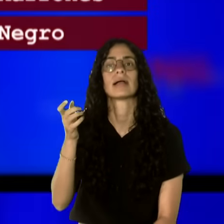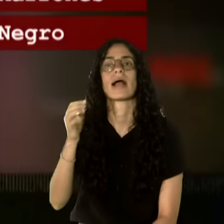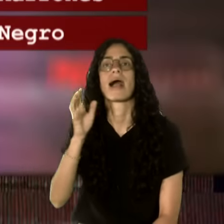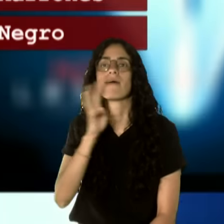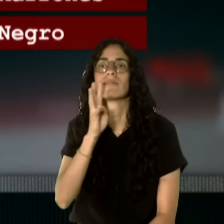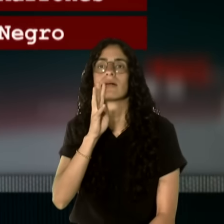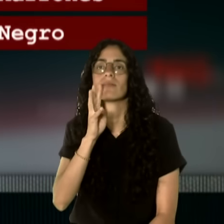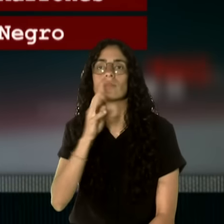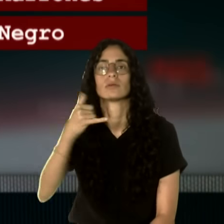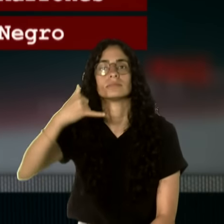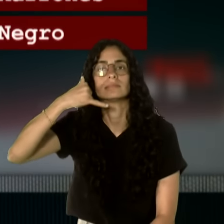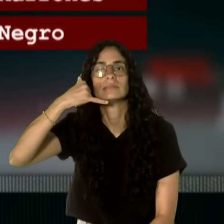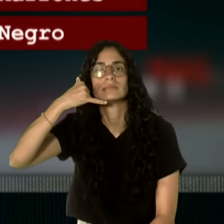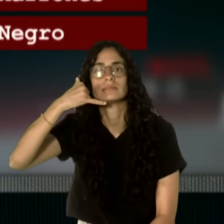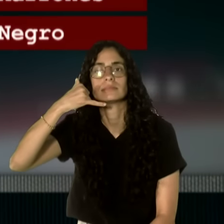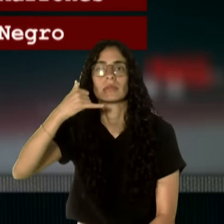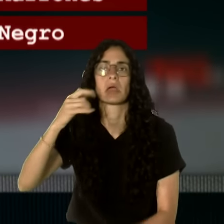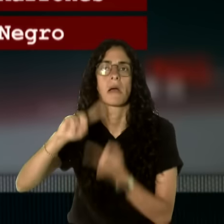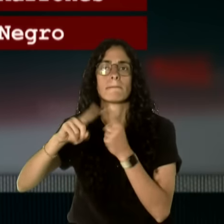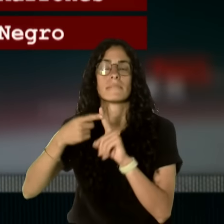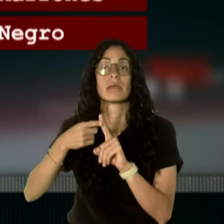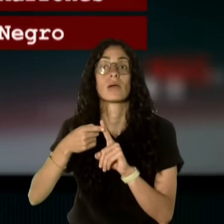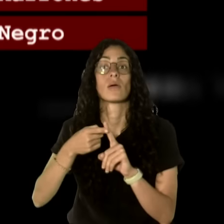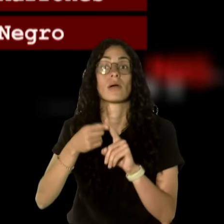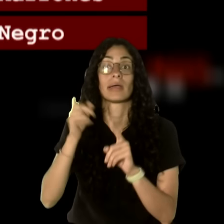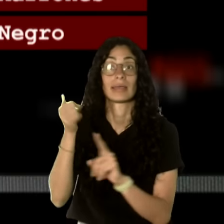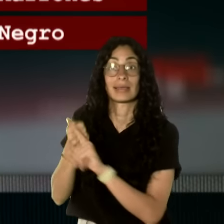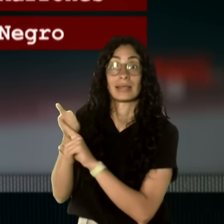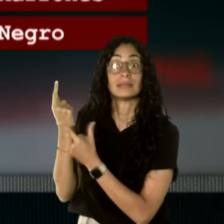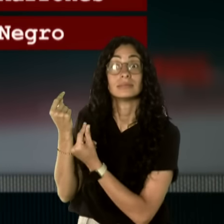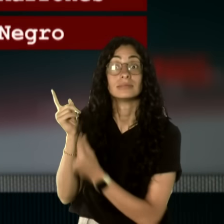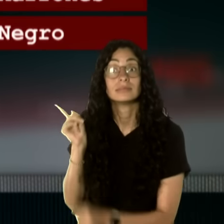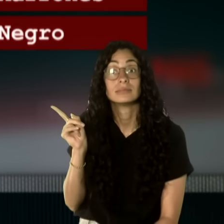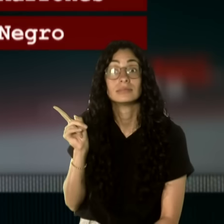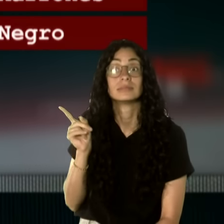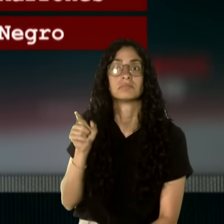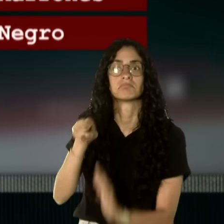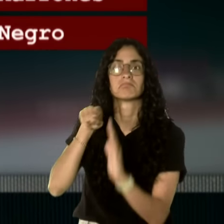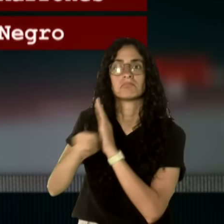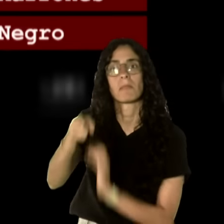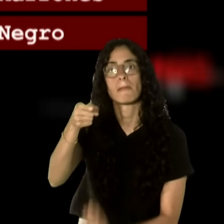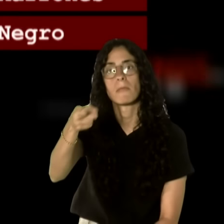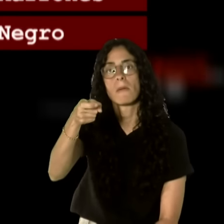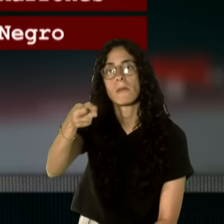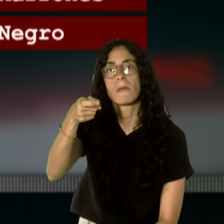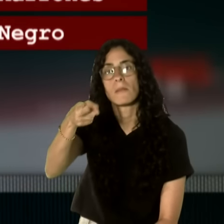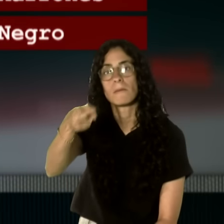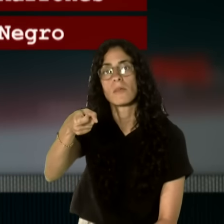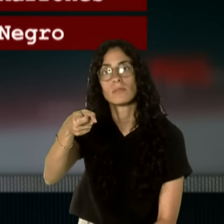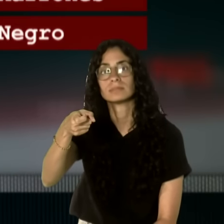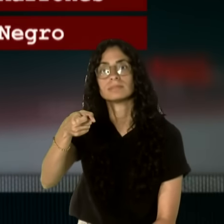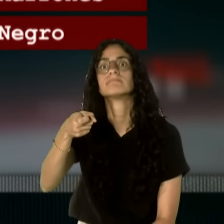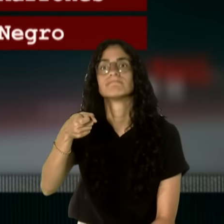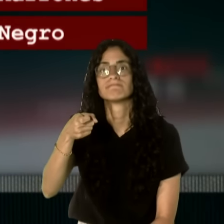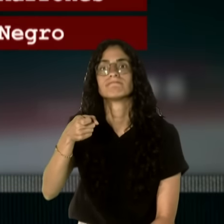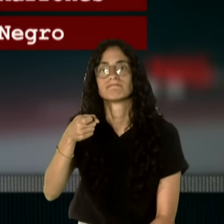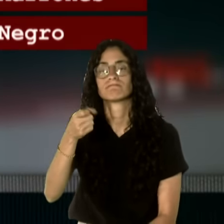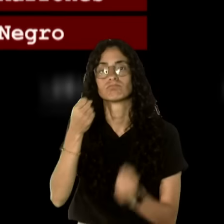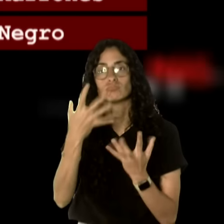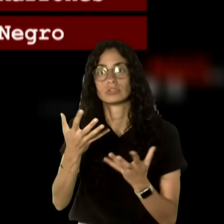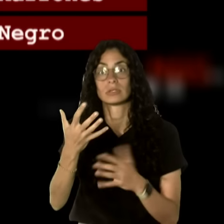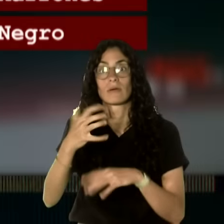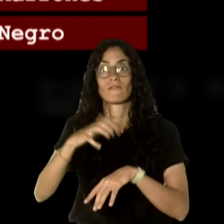este individuo saca un arma de fuego y comienza a dispararle a este hombre eh hiriéndola impactos de